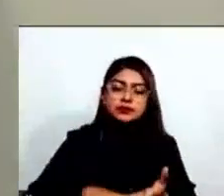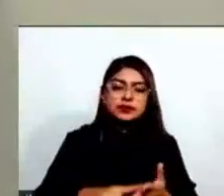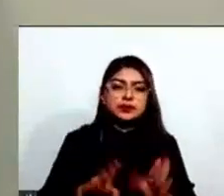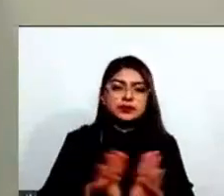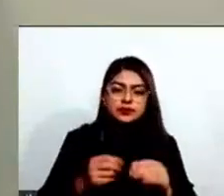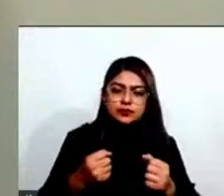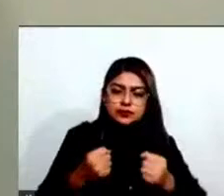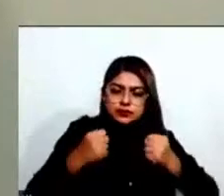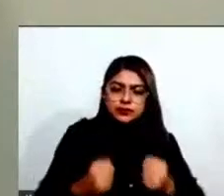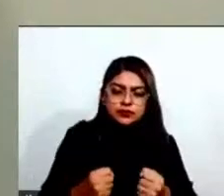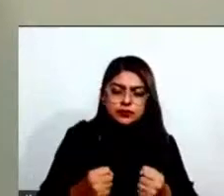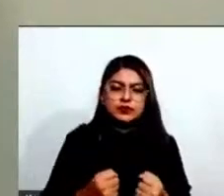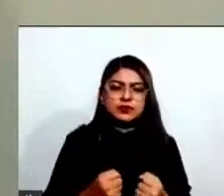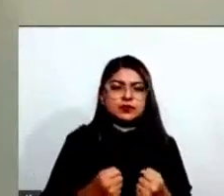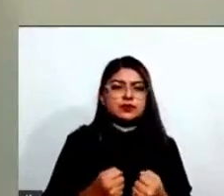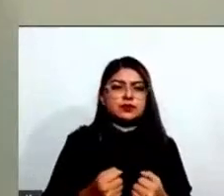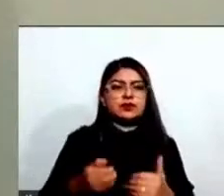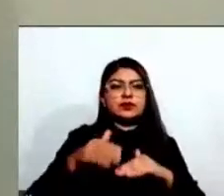independencia judicial.